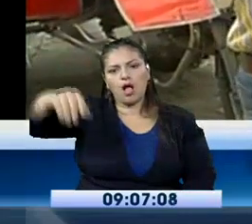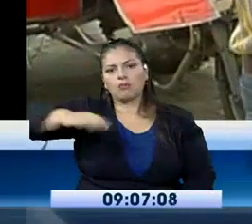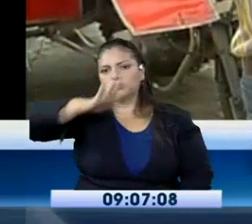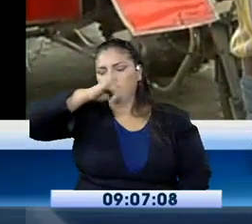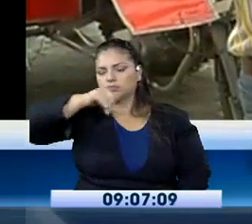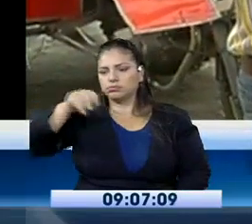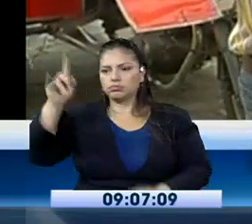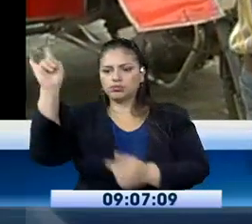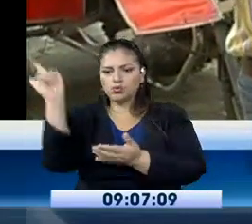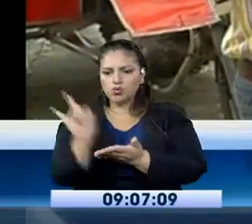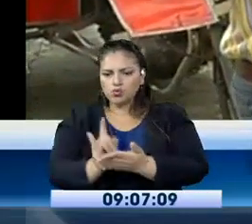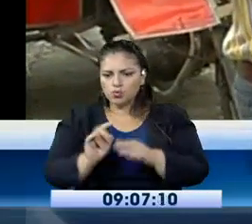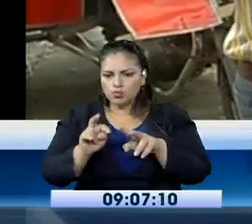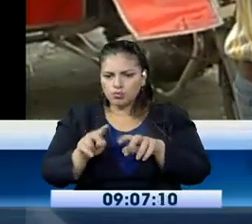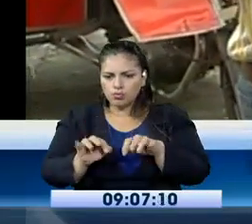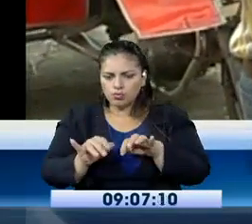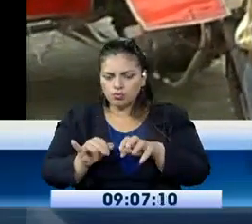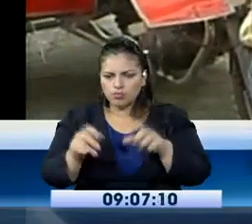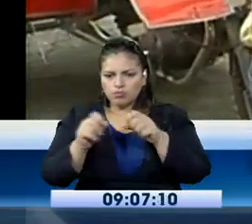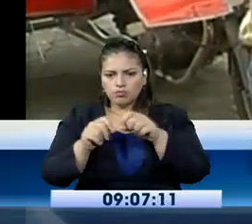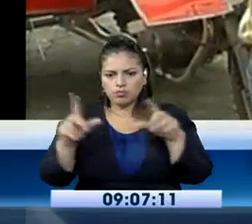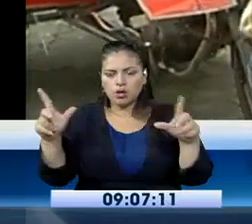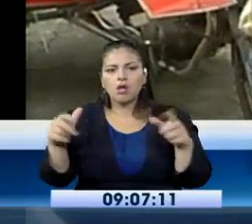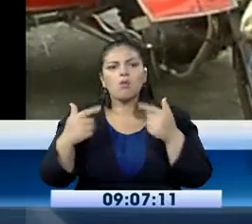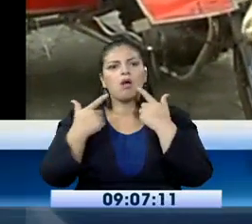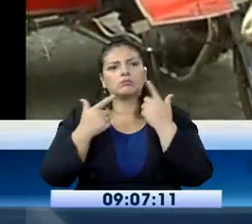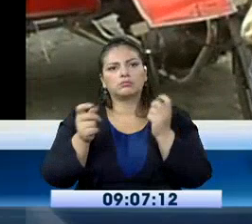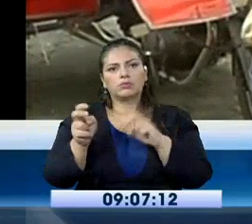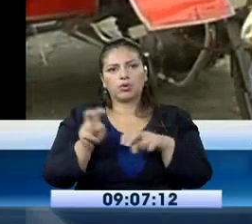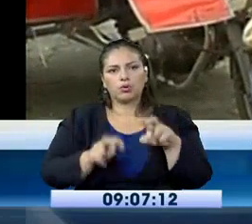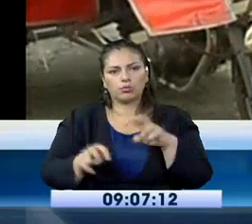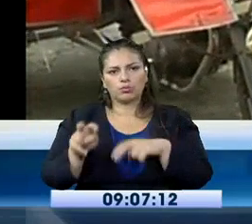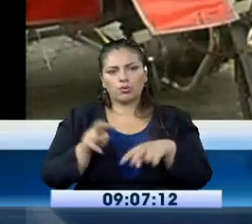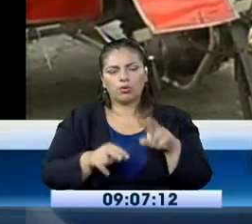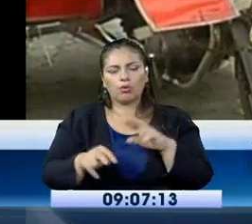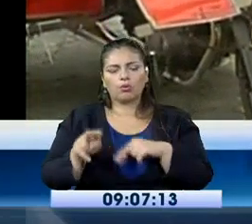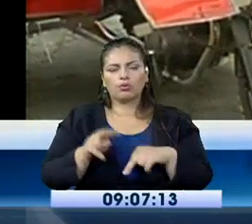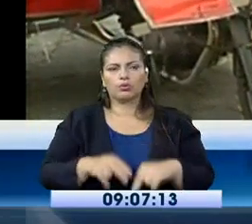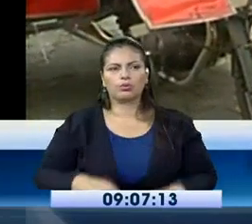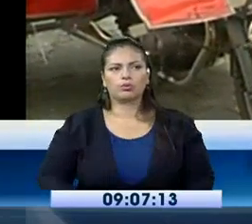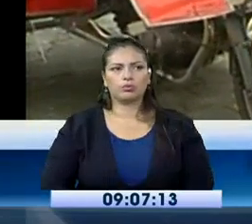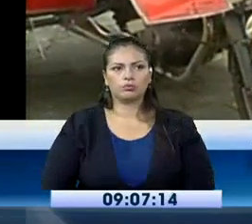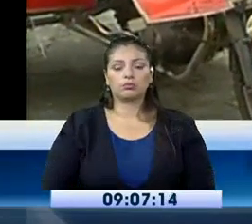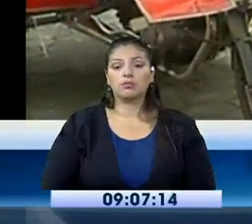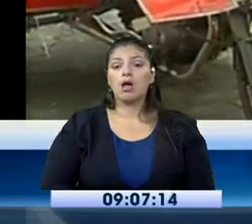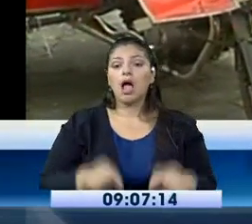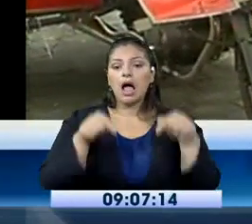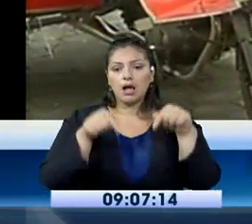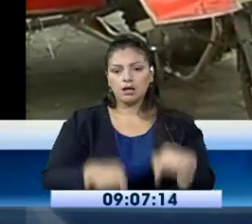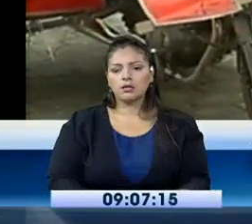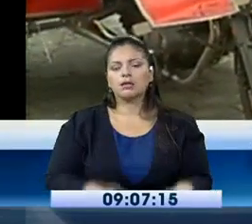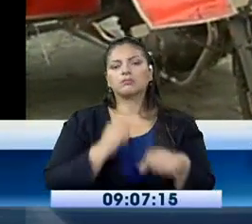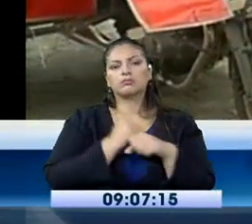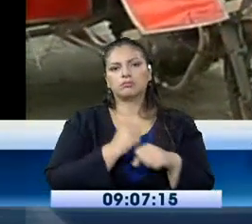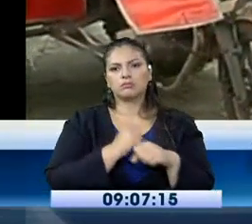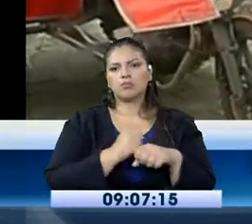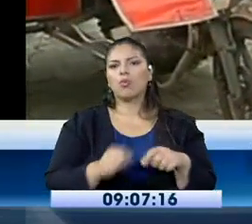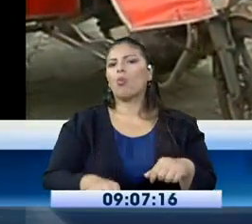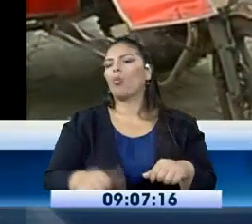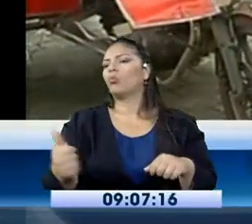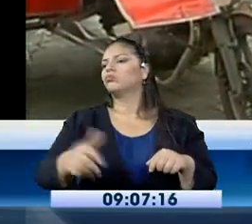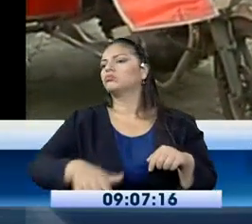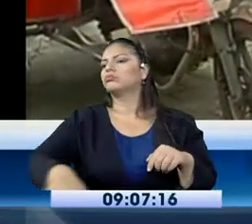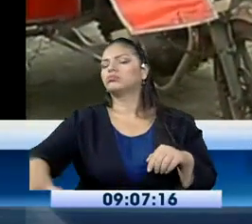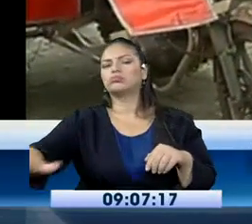ni al suburbio, ni a otro sector, ni a otro punto. Así que con esto nosotros nos despedimos recordándoles que ya, por cierto,